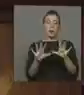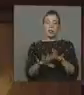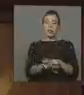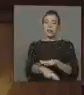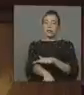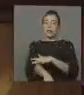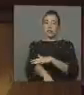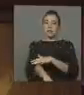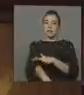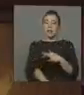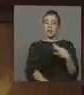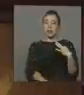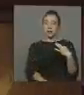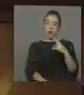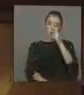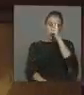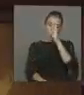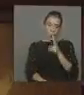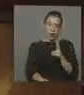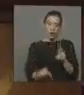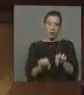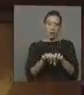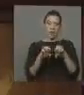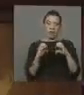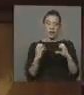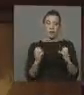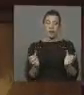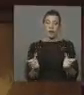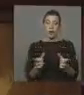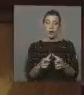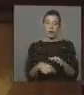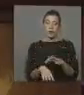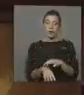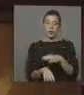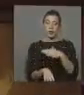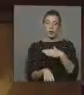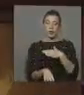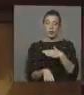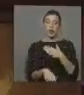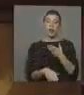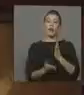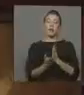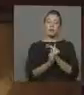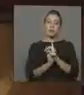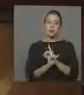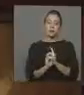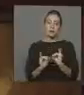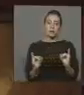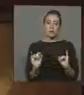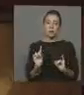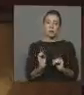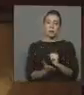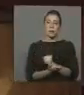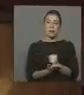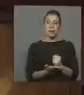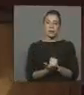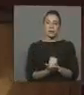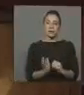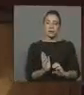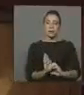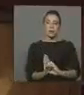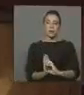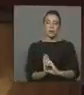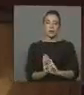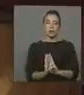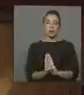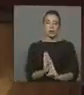sensibilidad ciudadana. Honorable Cámara, la Comisión de Salud viene a informar en primer trámite constitucional